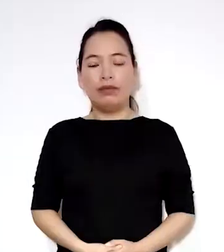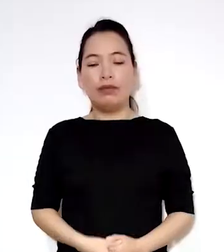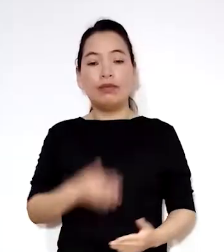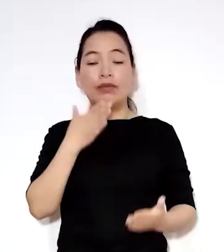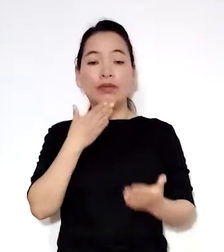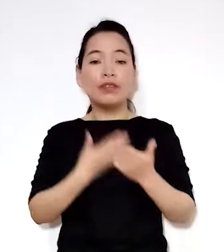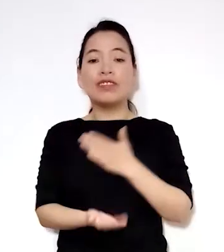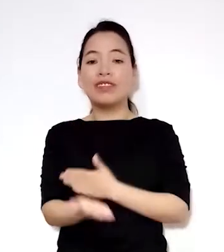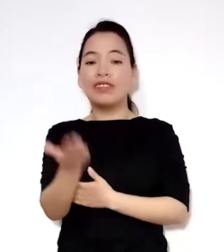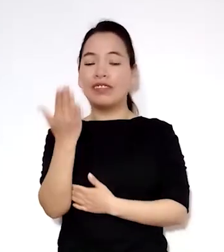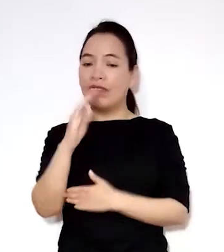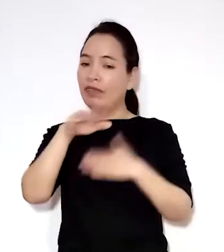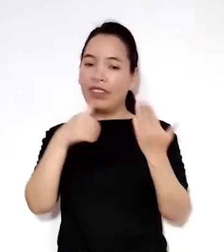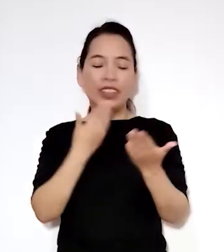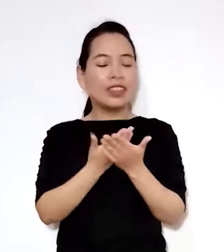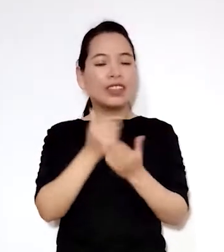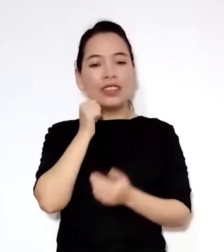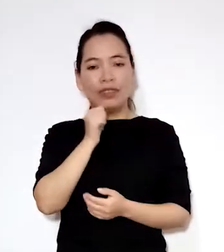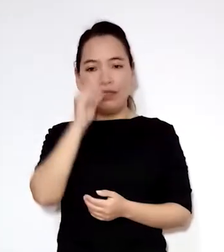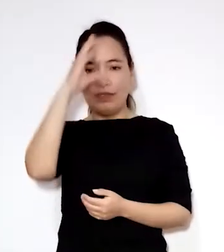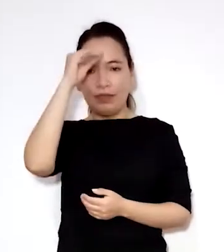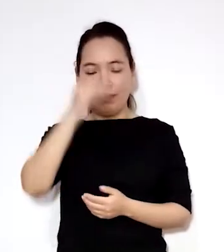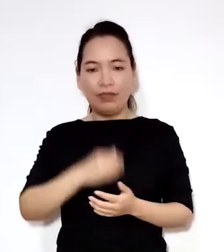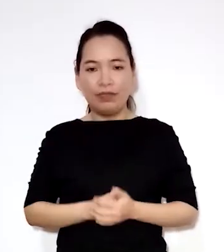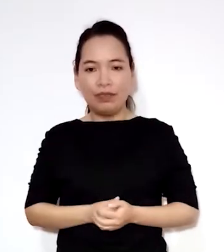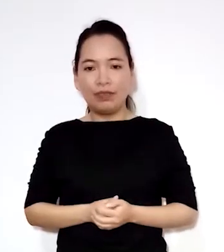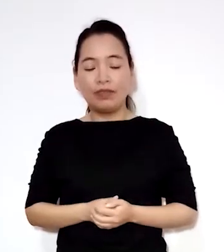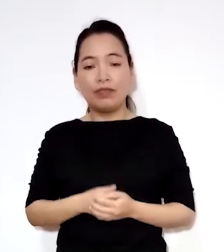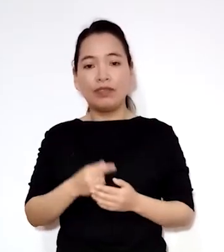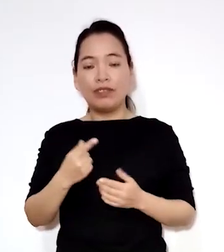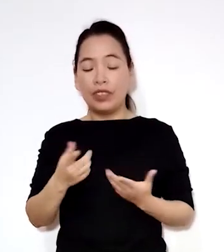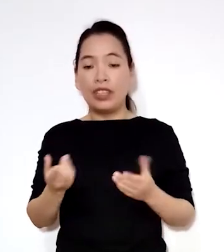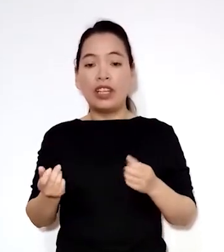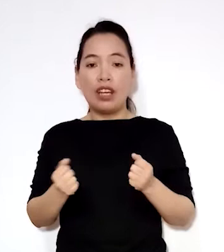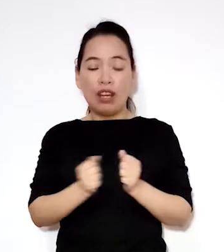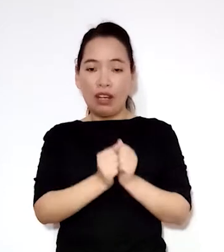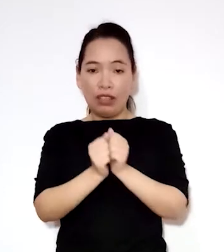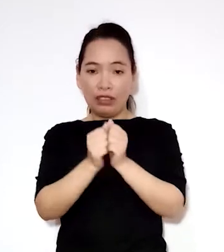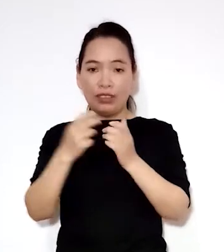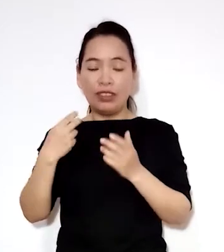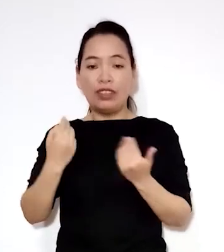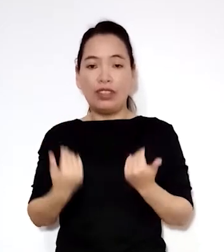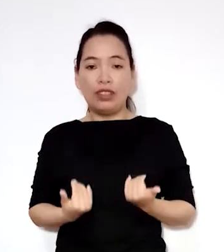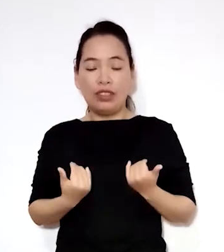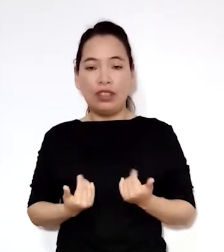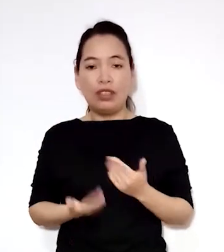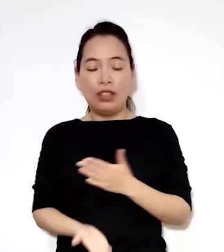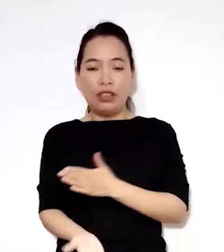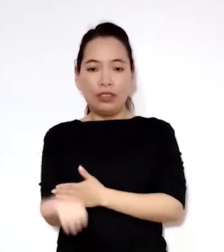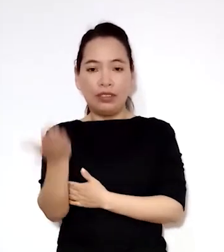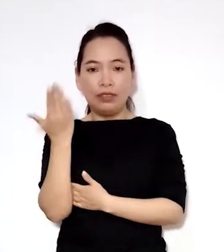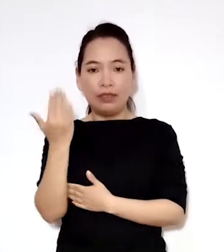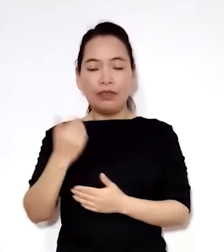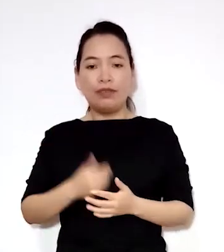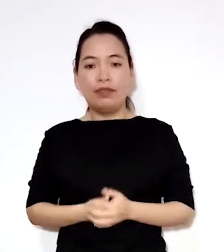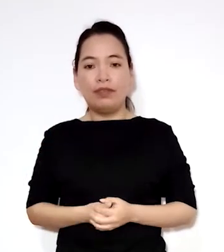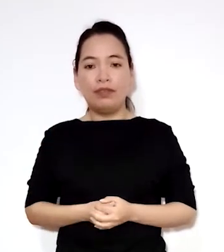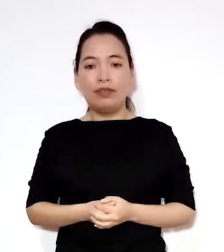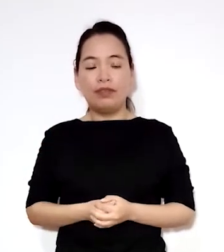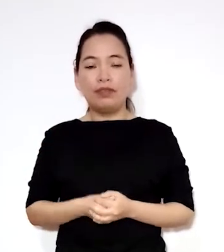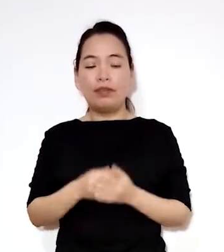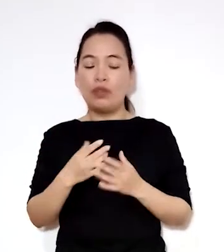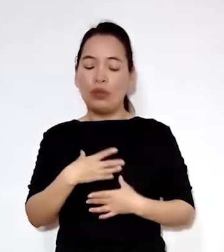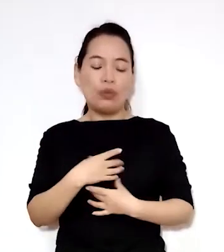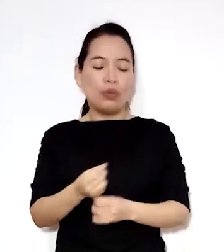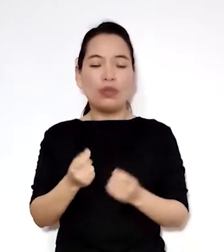Buenos días a todos y todas que nos están acompañando en la mañana de hoy. Es